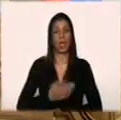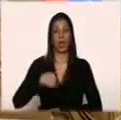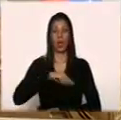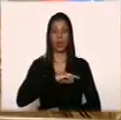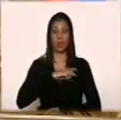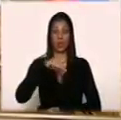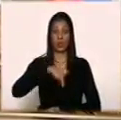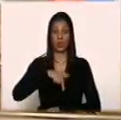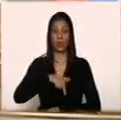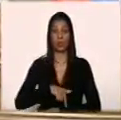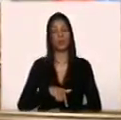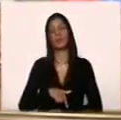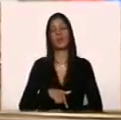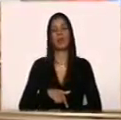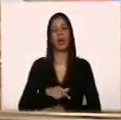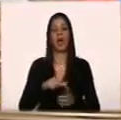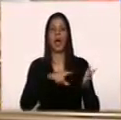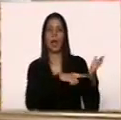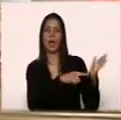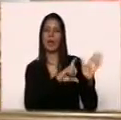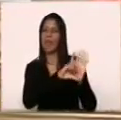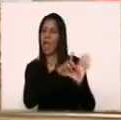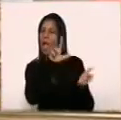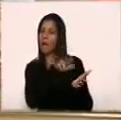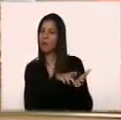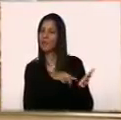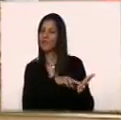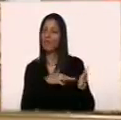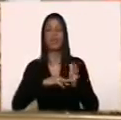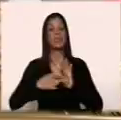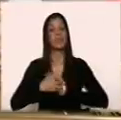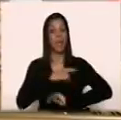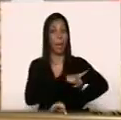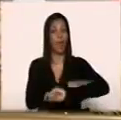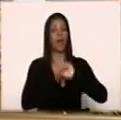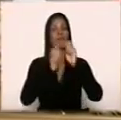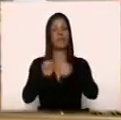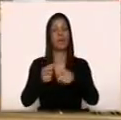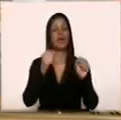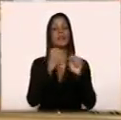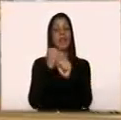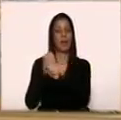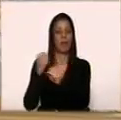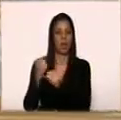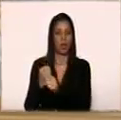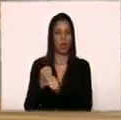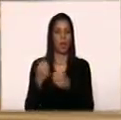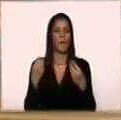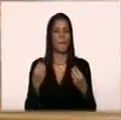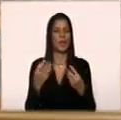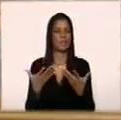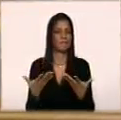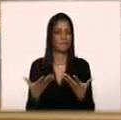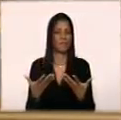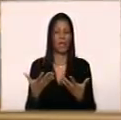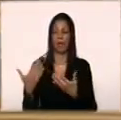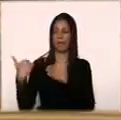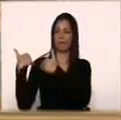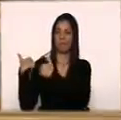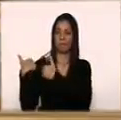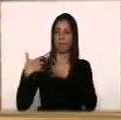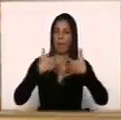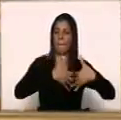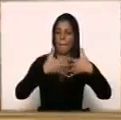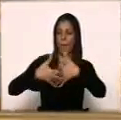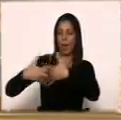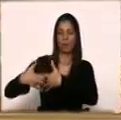Estamos con esta ley consolidando al poder popular de la clase obrera para así empoderarnos de los medios de